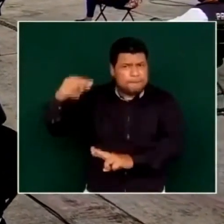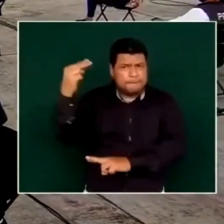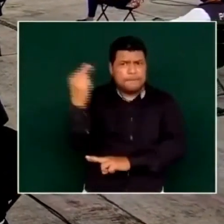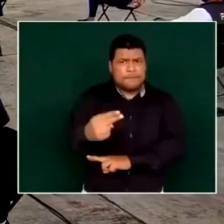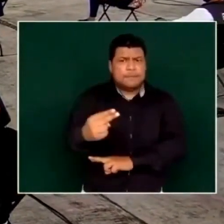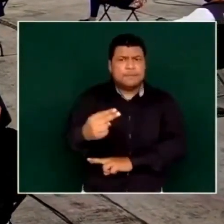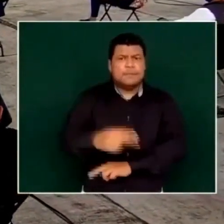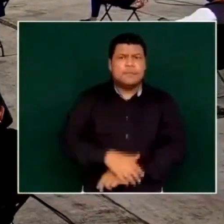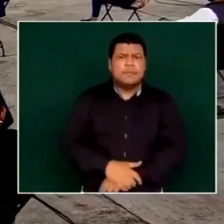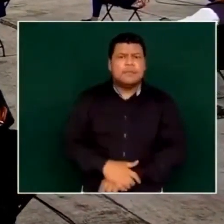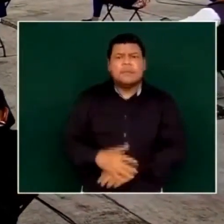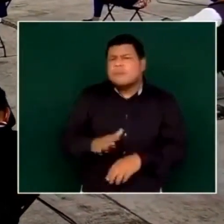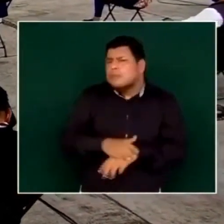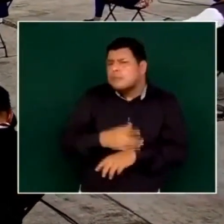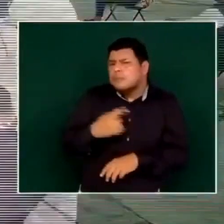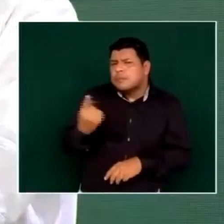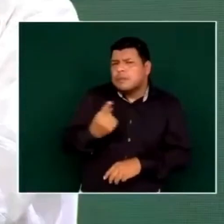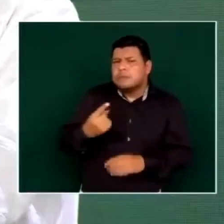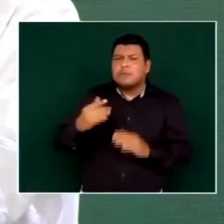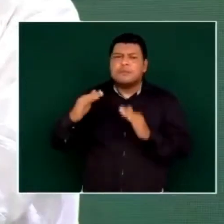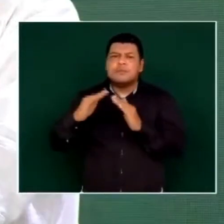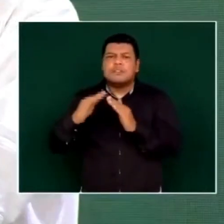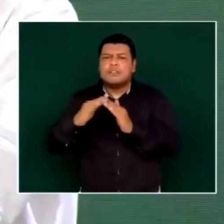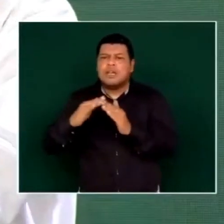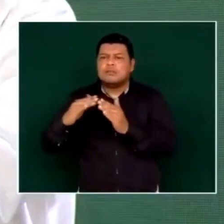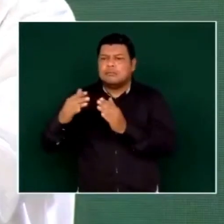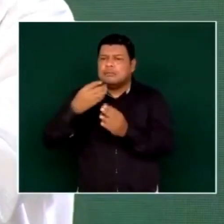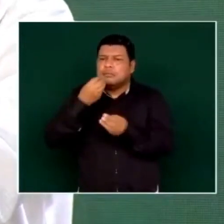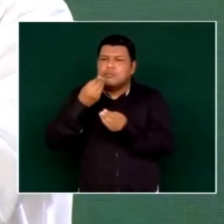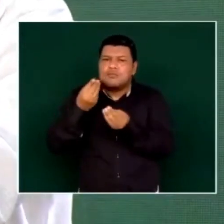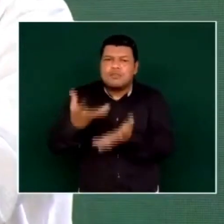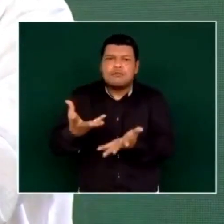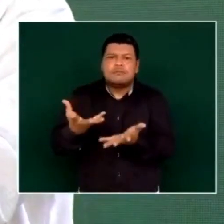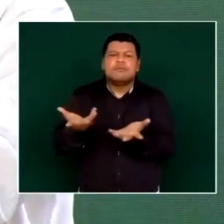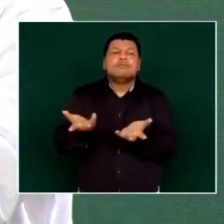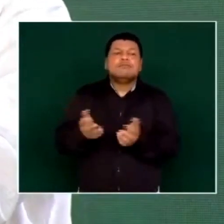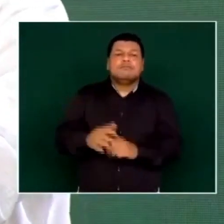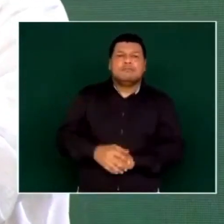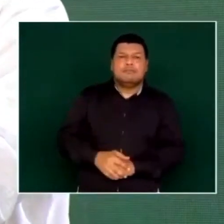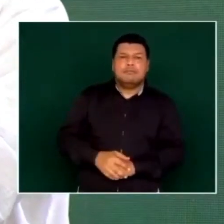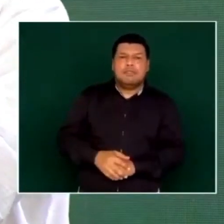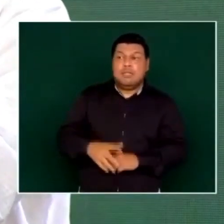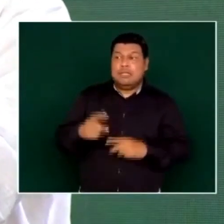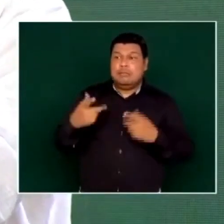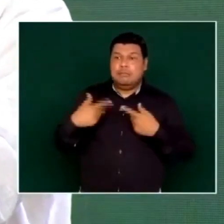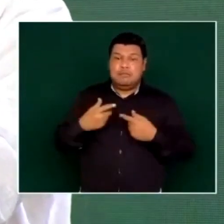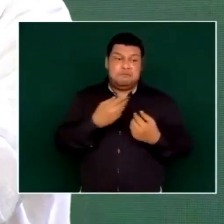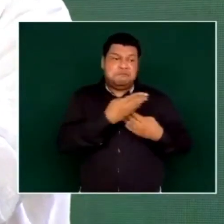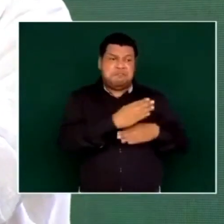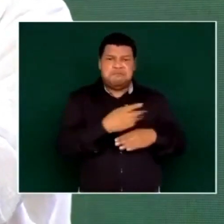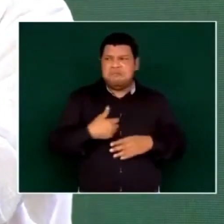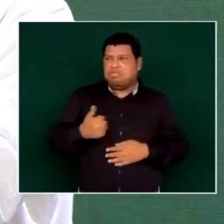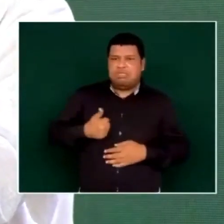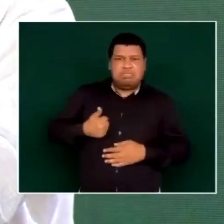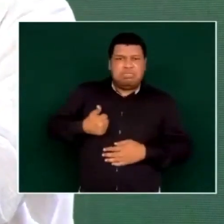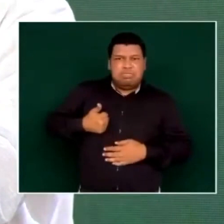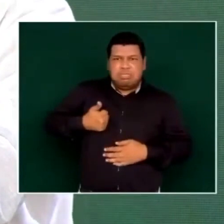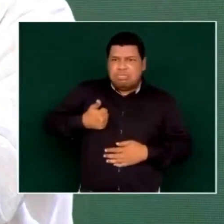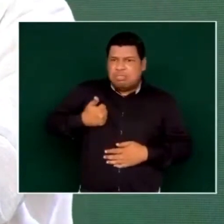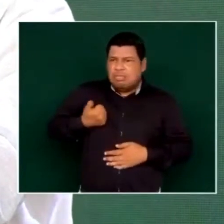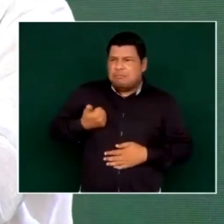es lo que permite el sustento de la familia y no se puede